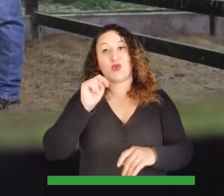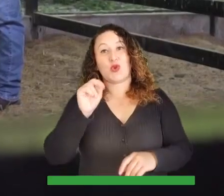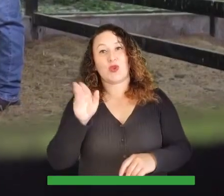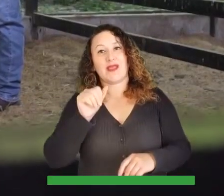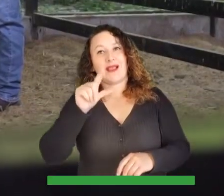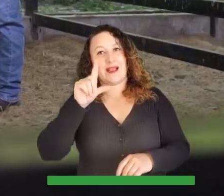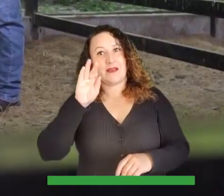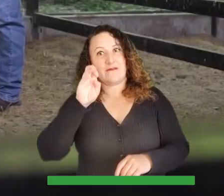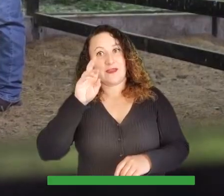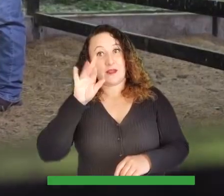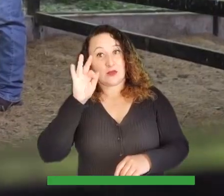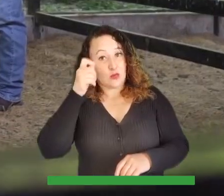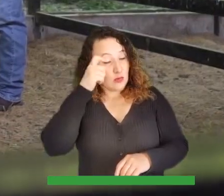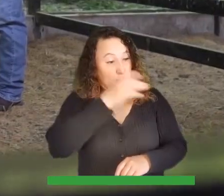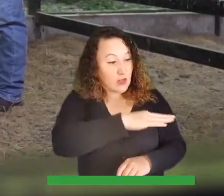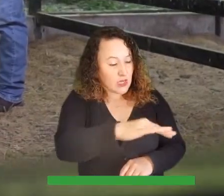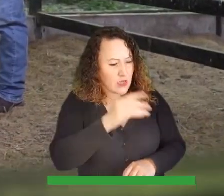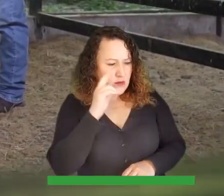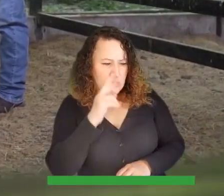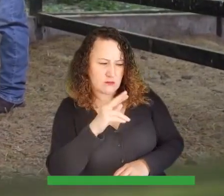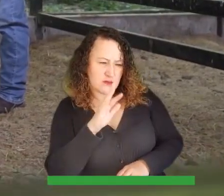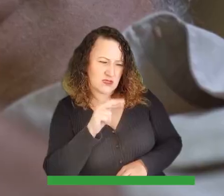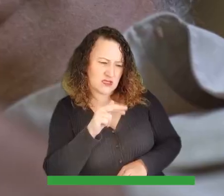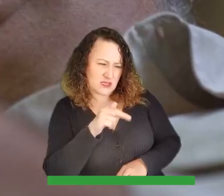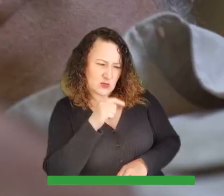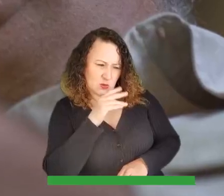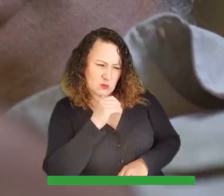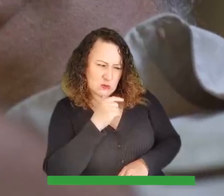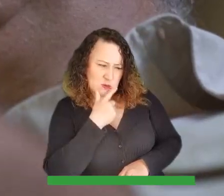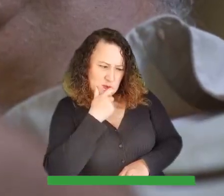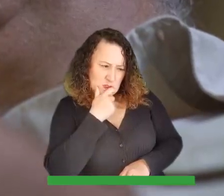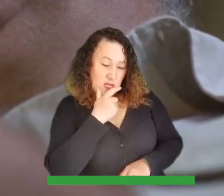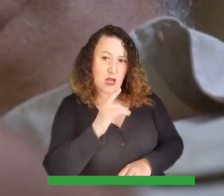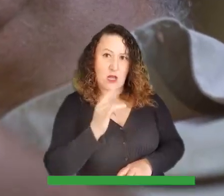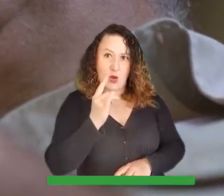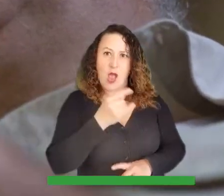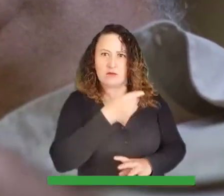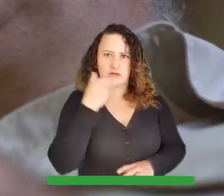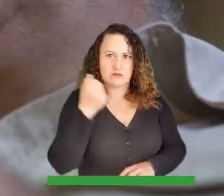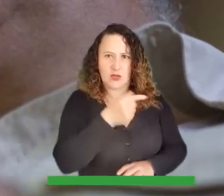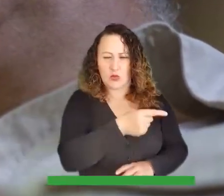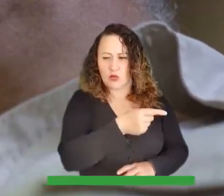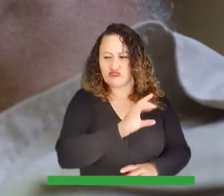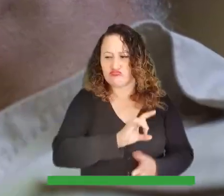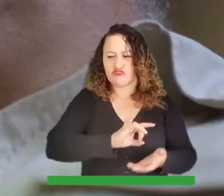Alberto, que cuando vea síntomas en su ganado, tendrá la posibilidad de descartar